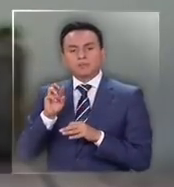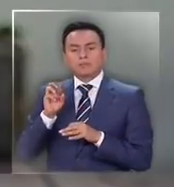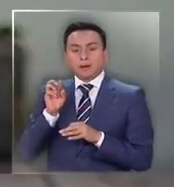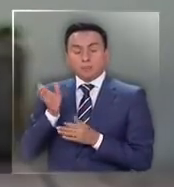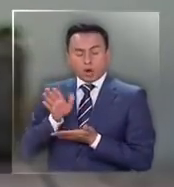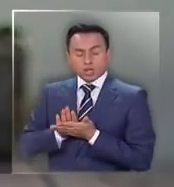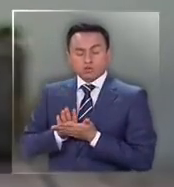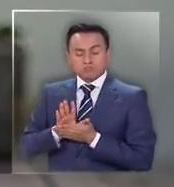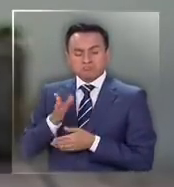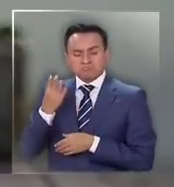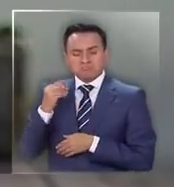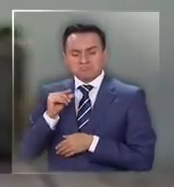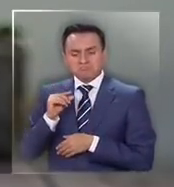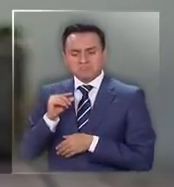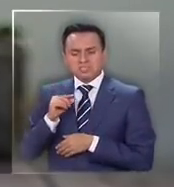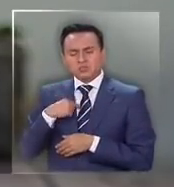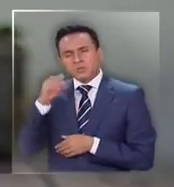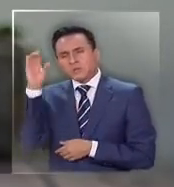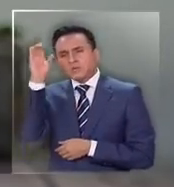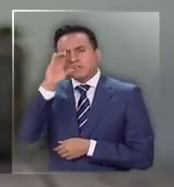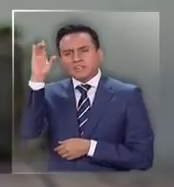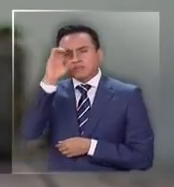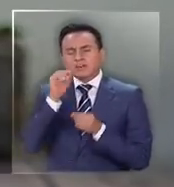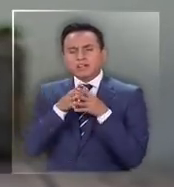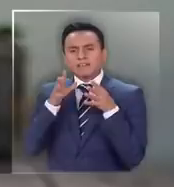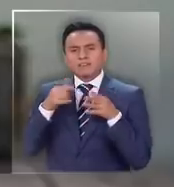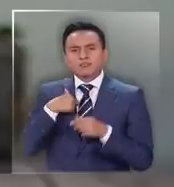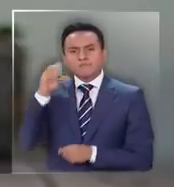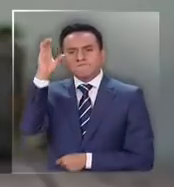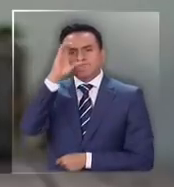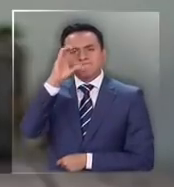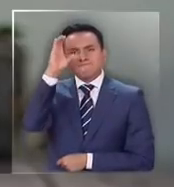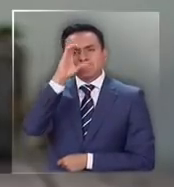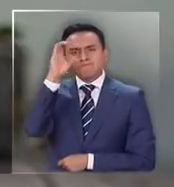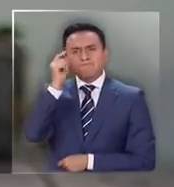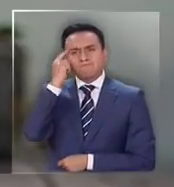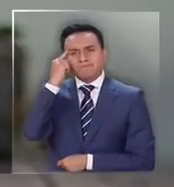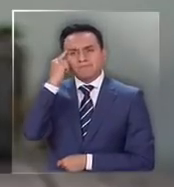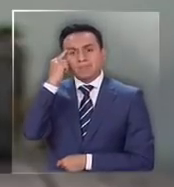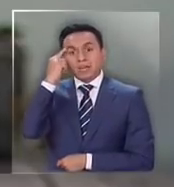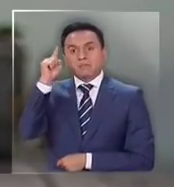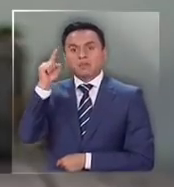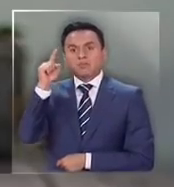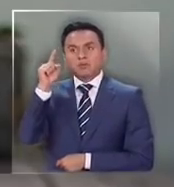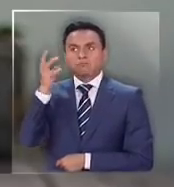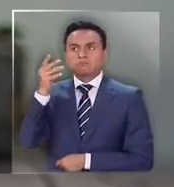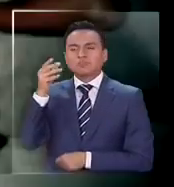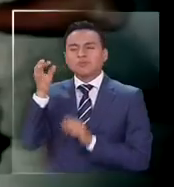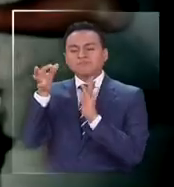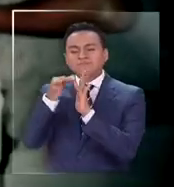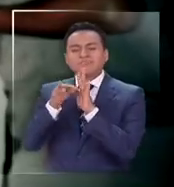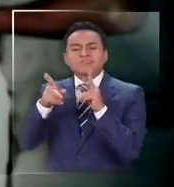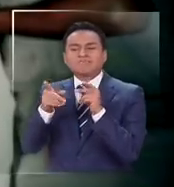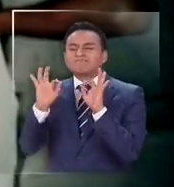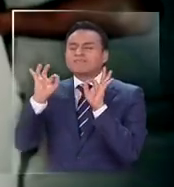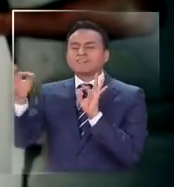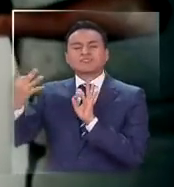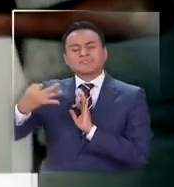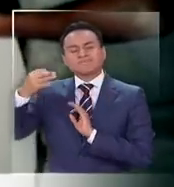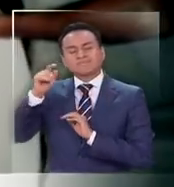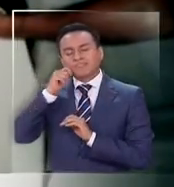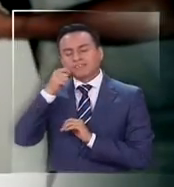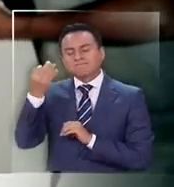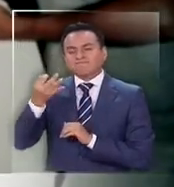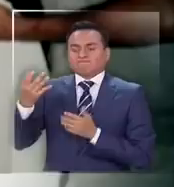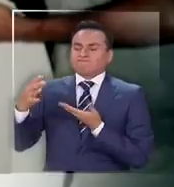papá, con esta búsqueda tan grande que yo estaba, pero me cayó como anillo al dedo. Al poco